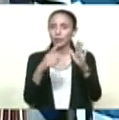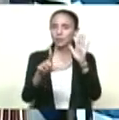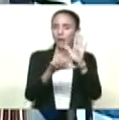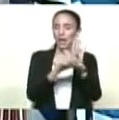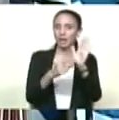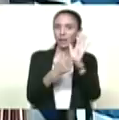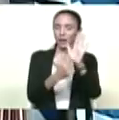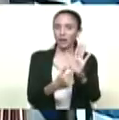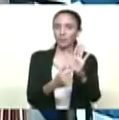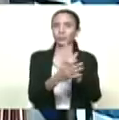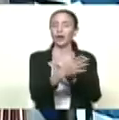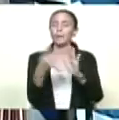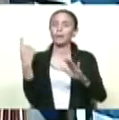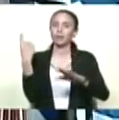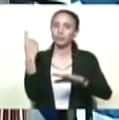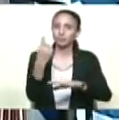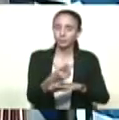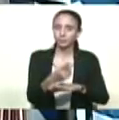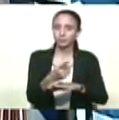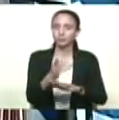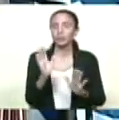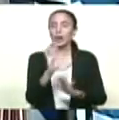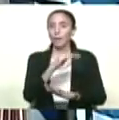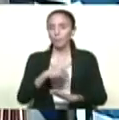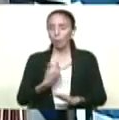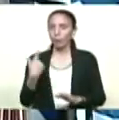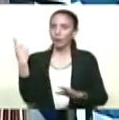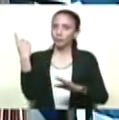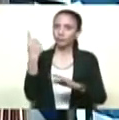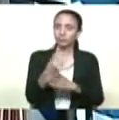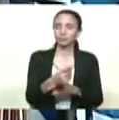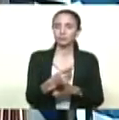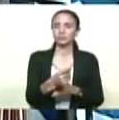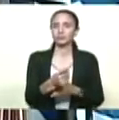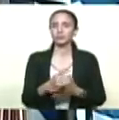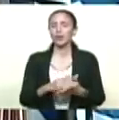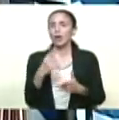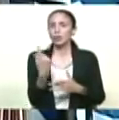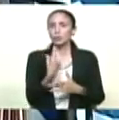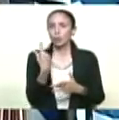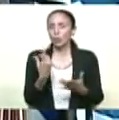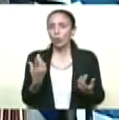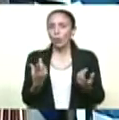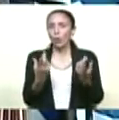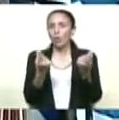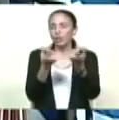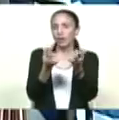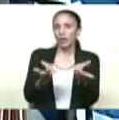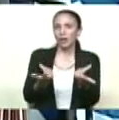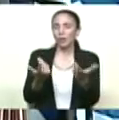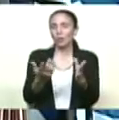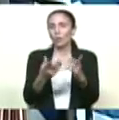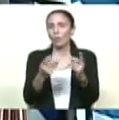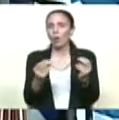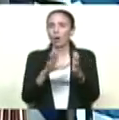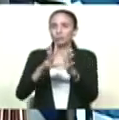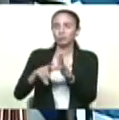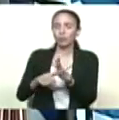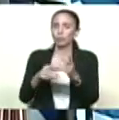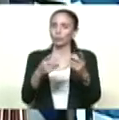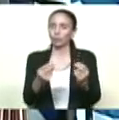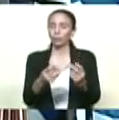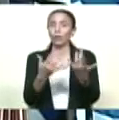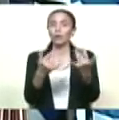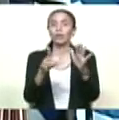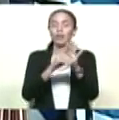garantista sistema penal poder tener no solamente los beneficios que un sistema protector de